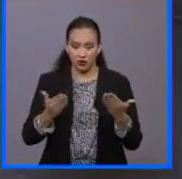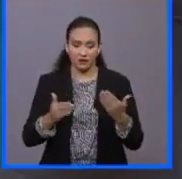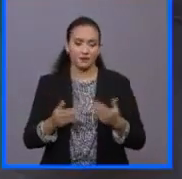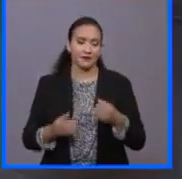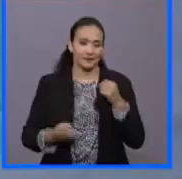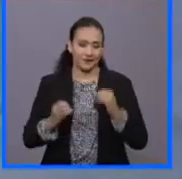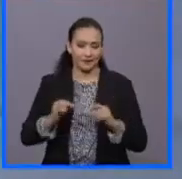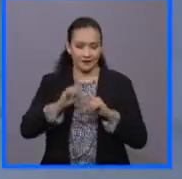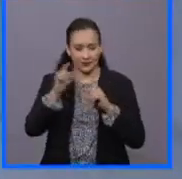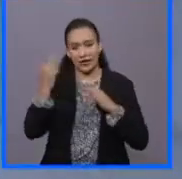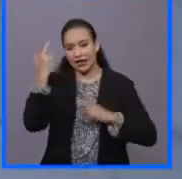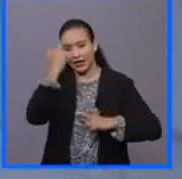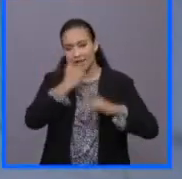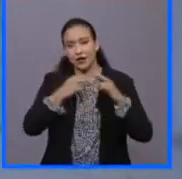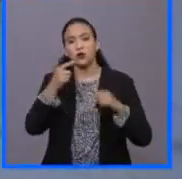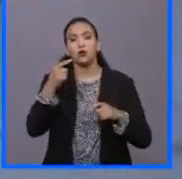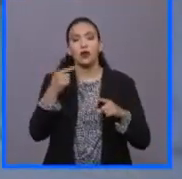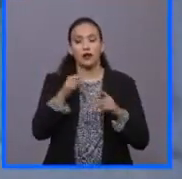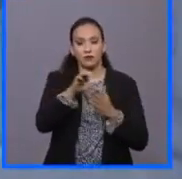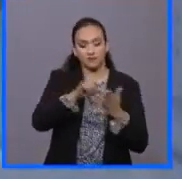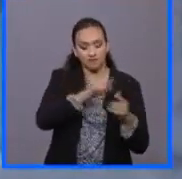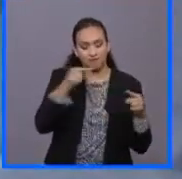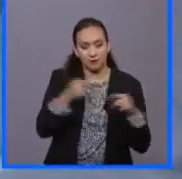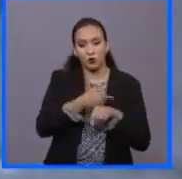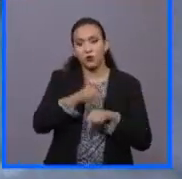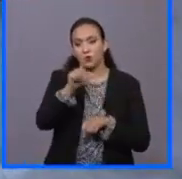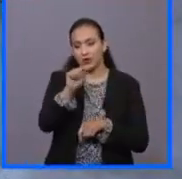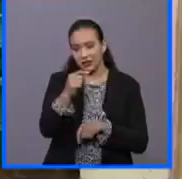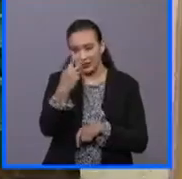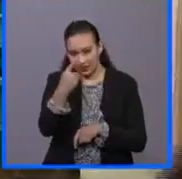Corte, al resolver la acción de inconstitucionalidad